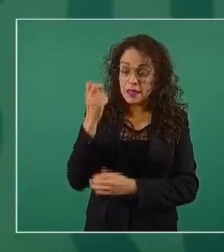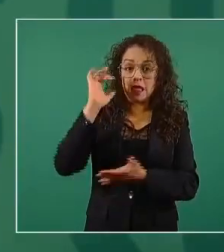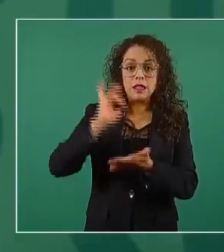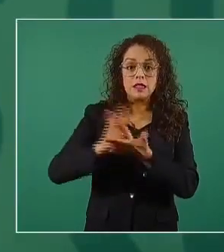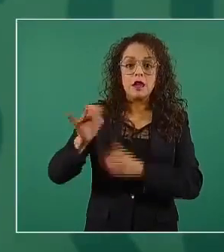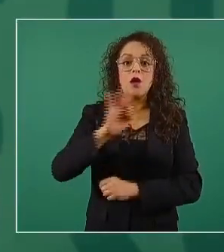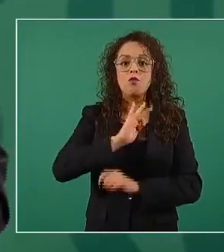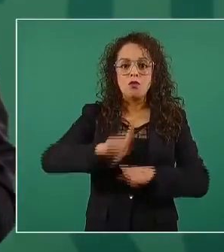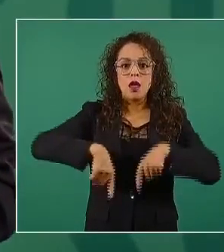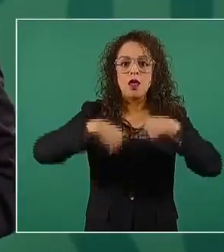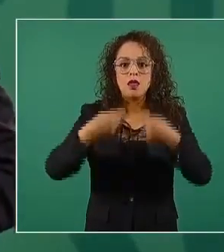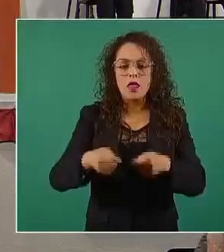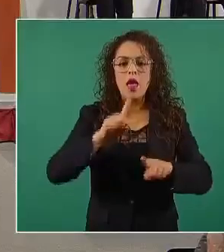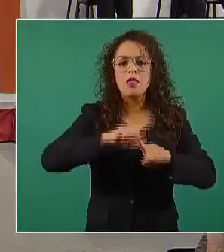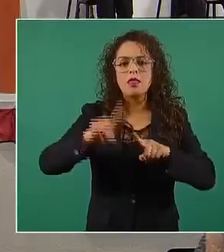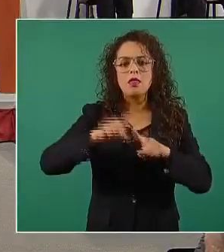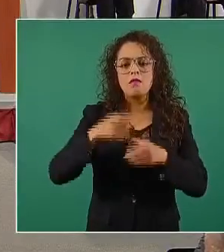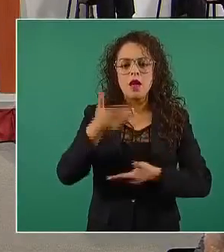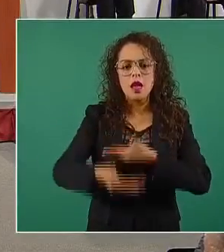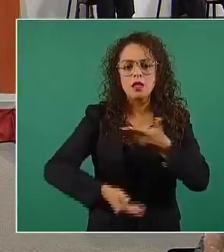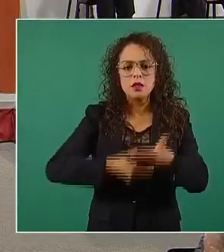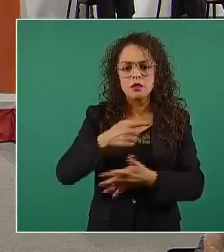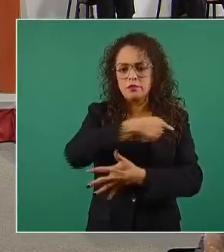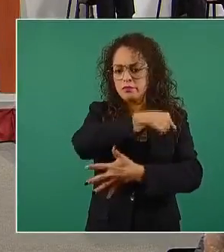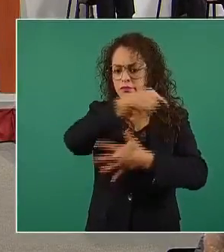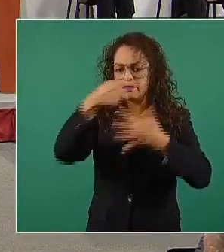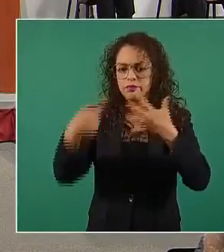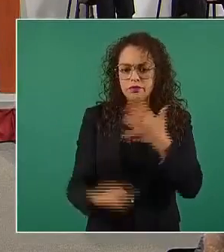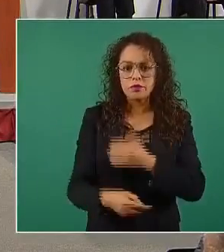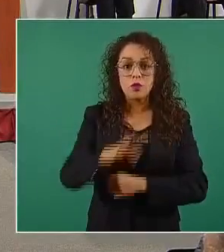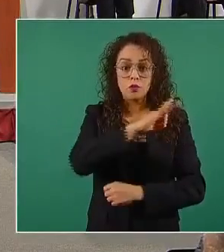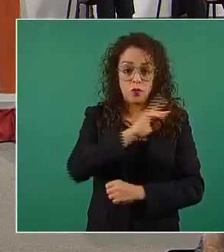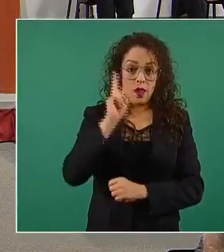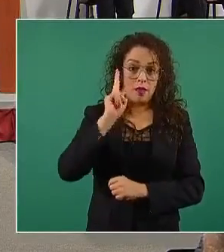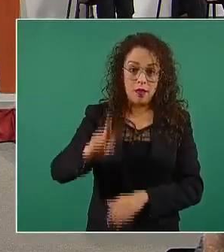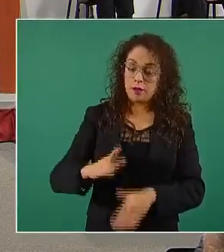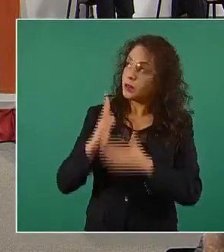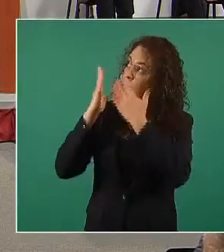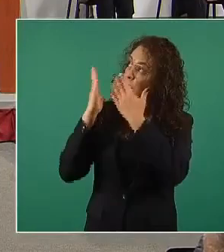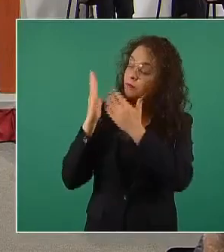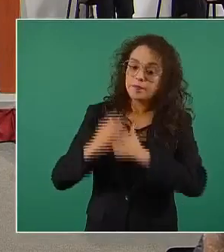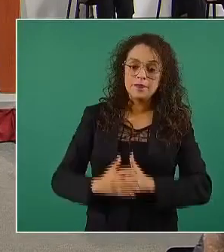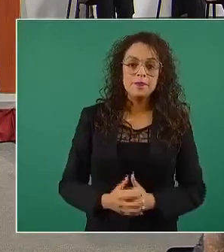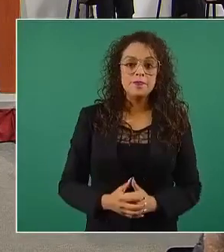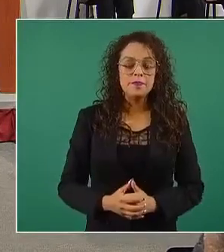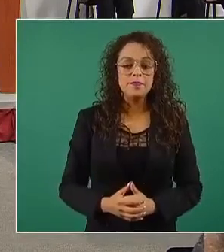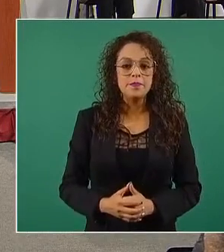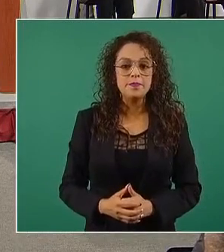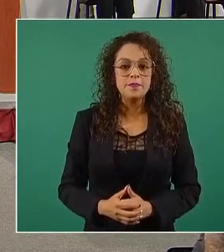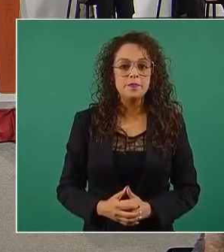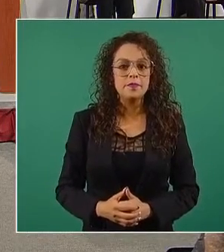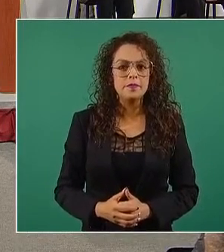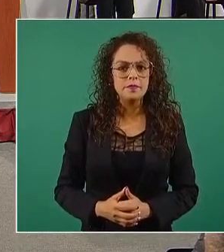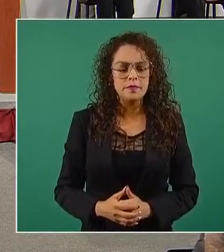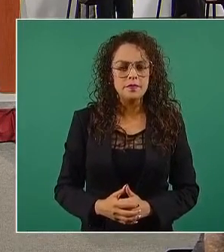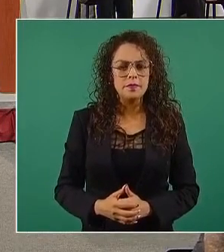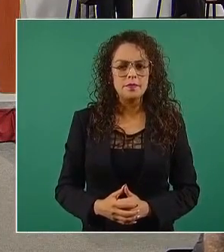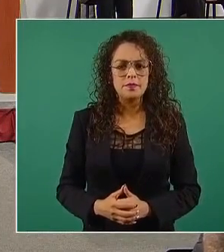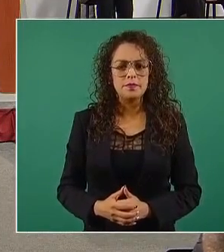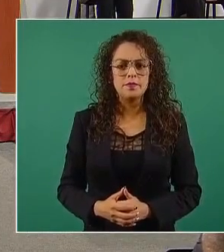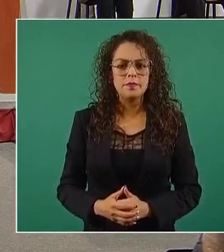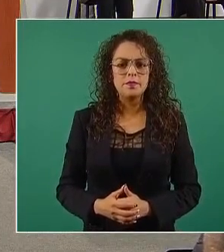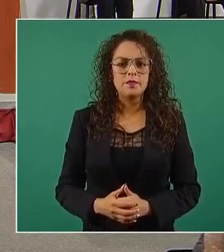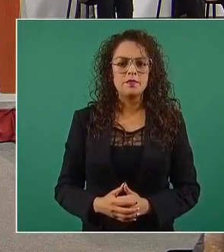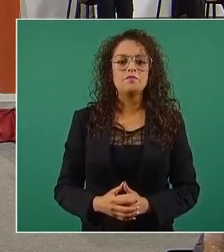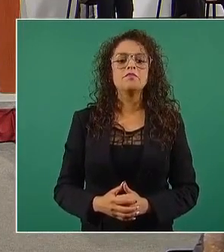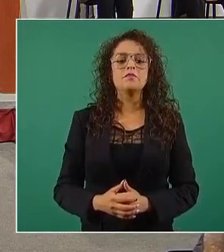servicios. Vamos a hacer una lista. Vamos a la siguiente lámina. En cuanto a servicios de cara al